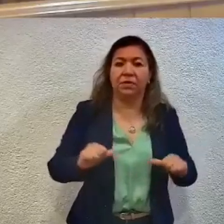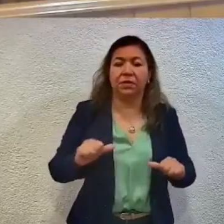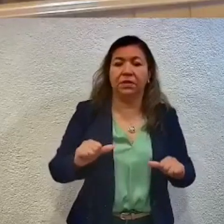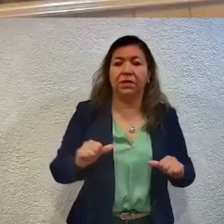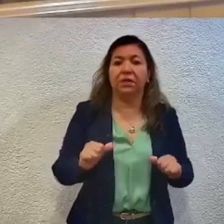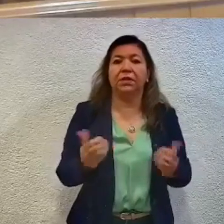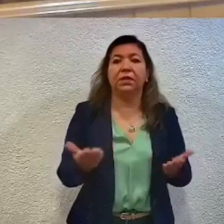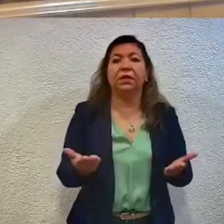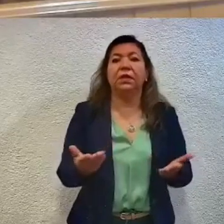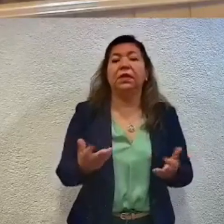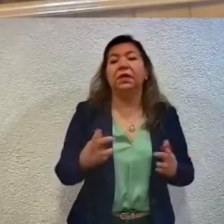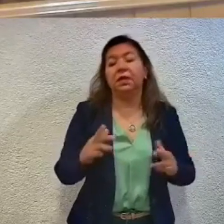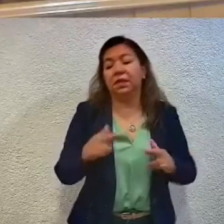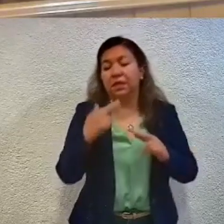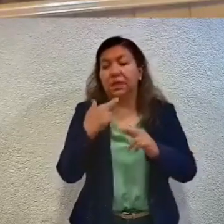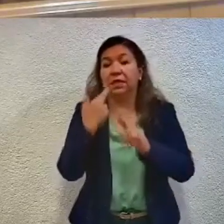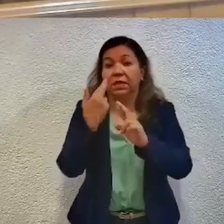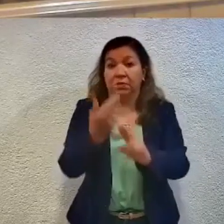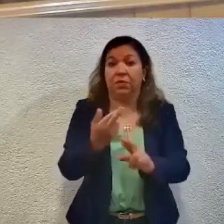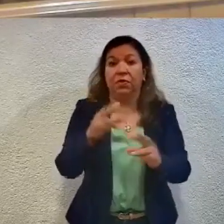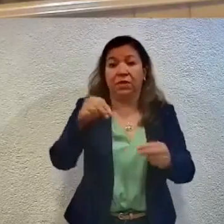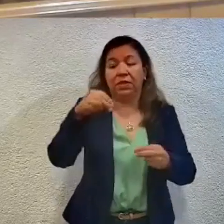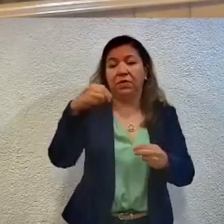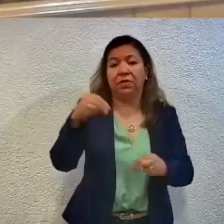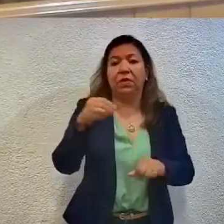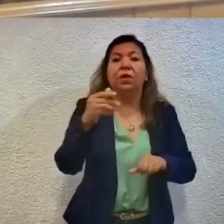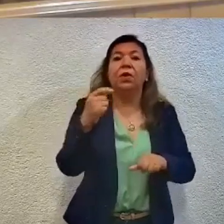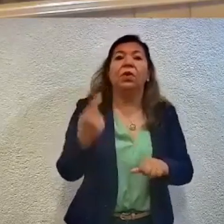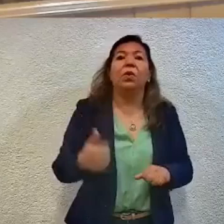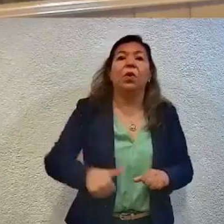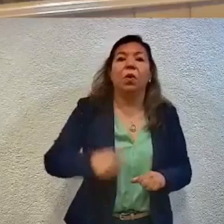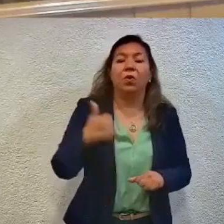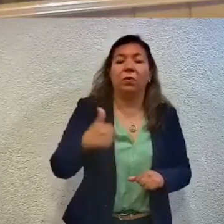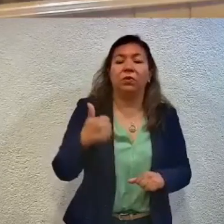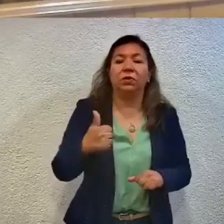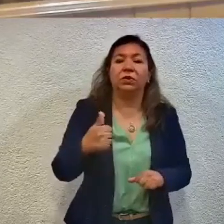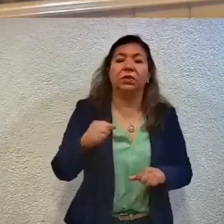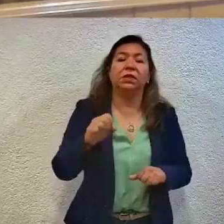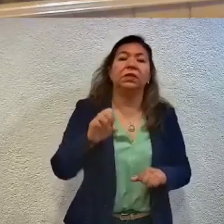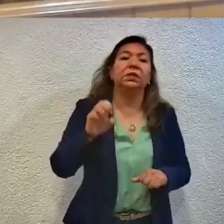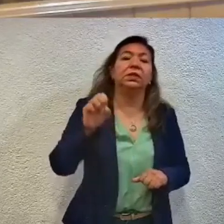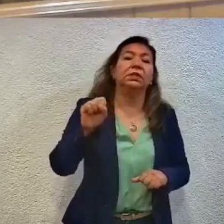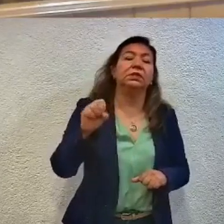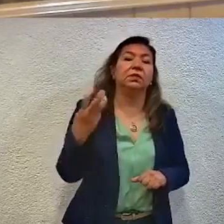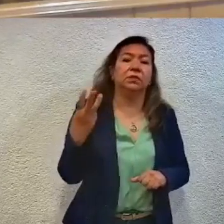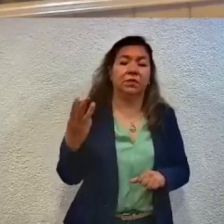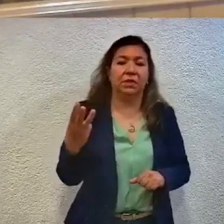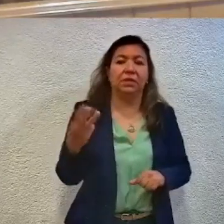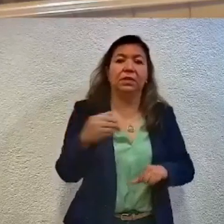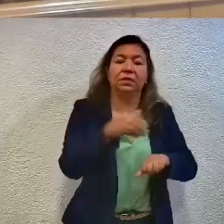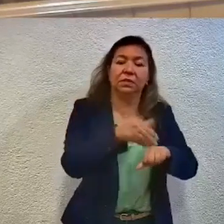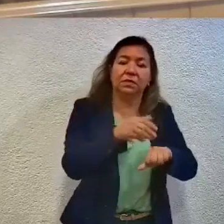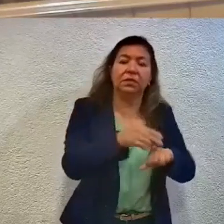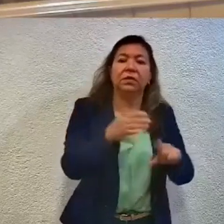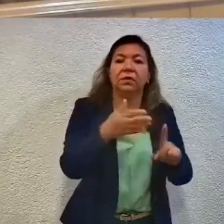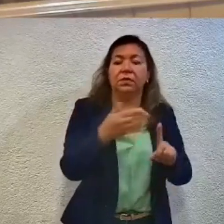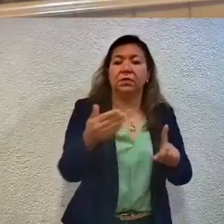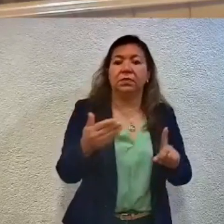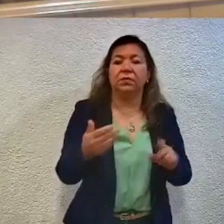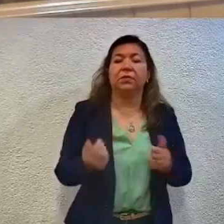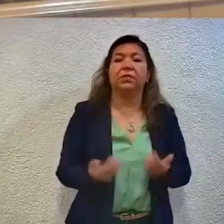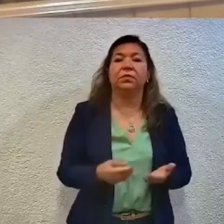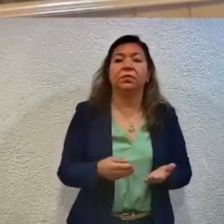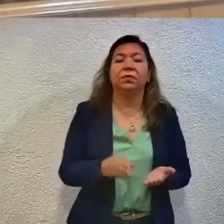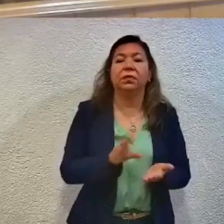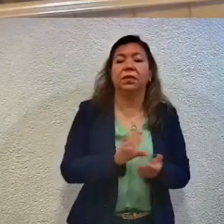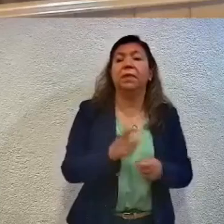a la autoridad responsable, así como la respuesta a dicha petición mediante oficio 1153 de 10 de junio, que es motivo del recurso de